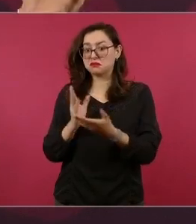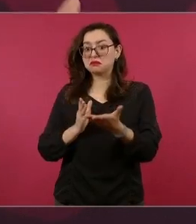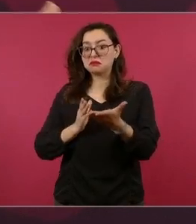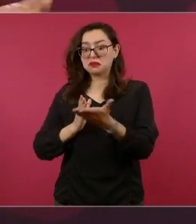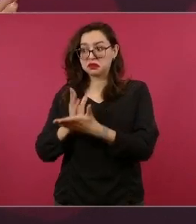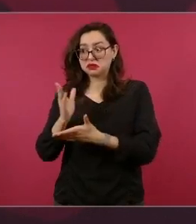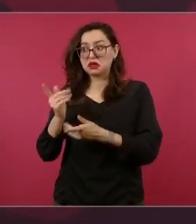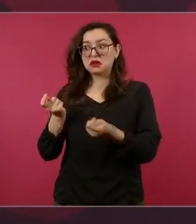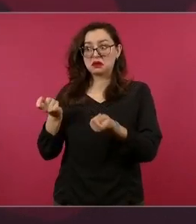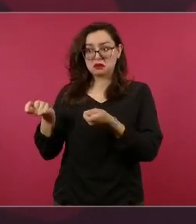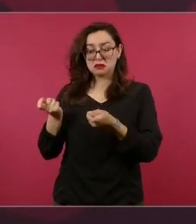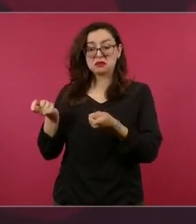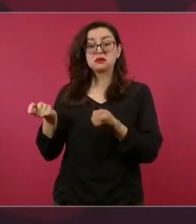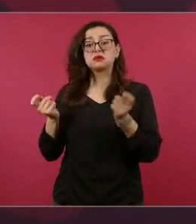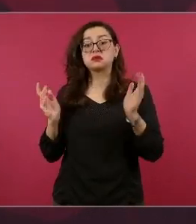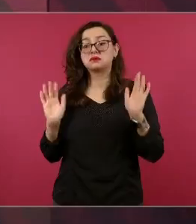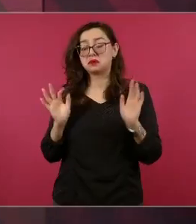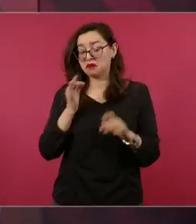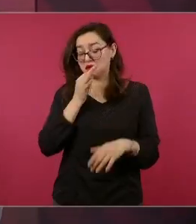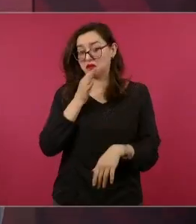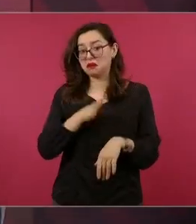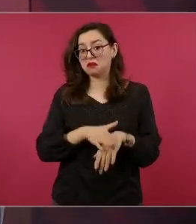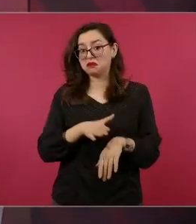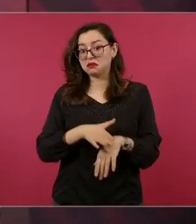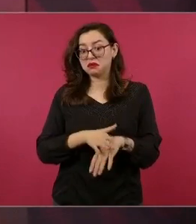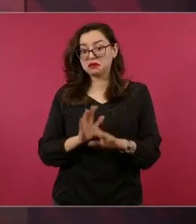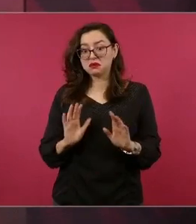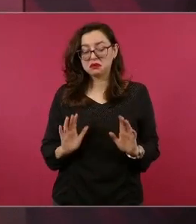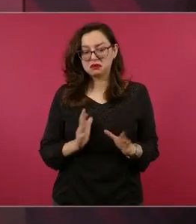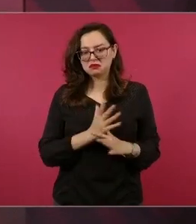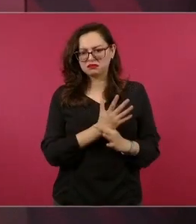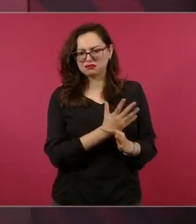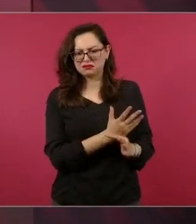tener el control del Poder Judicial.